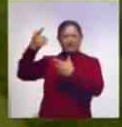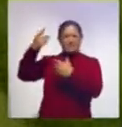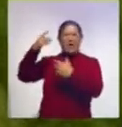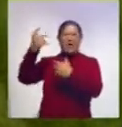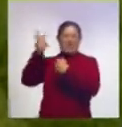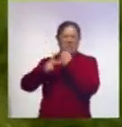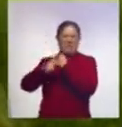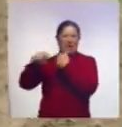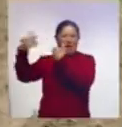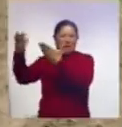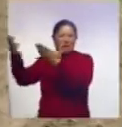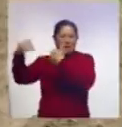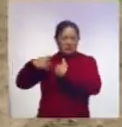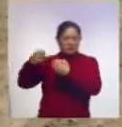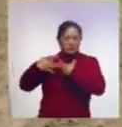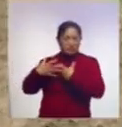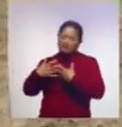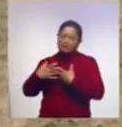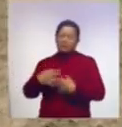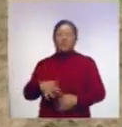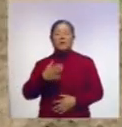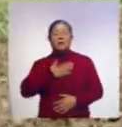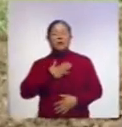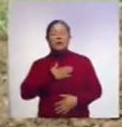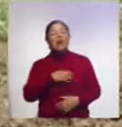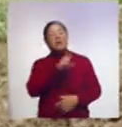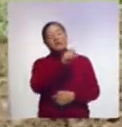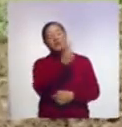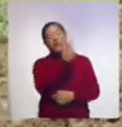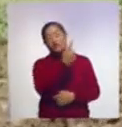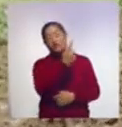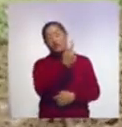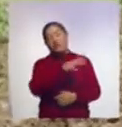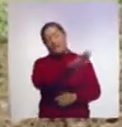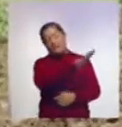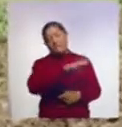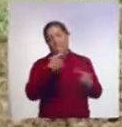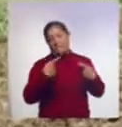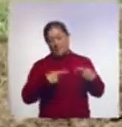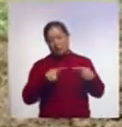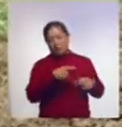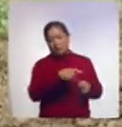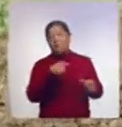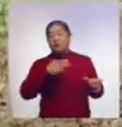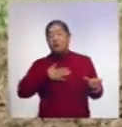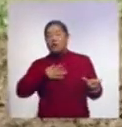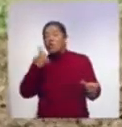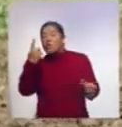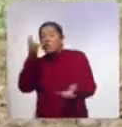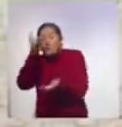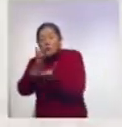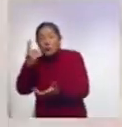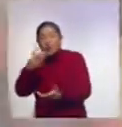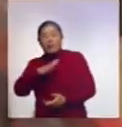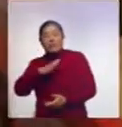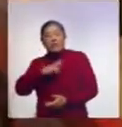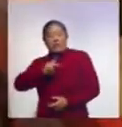del gobierno del estado, él es el único de 21 productores de cerveza en la entidad que cuenta con su propia materia